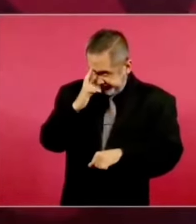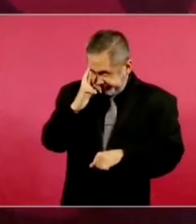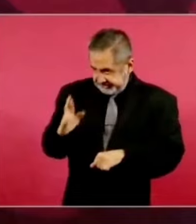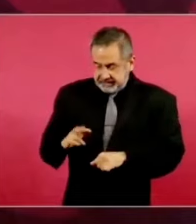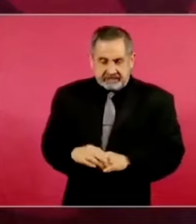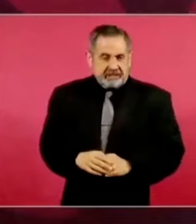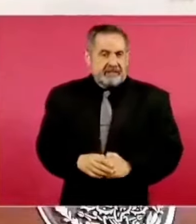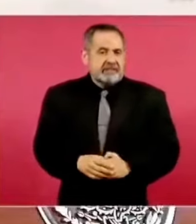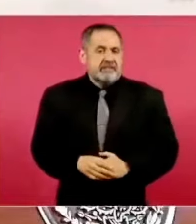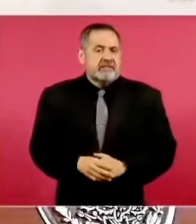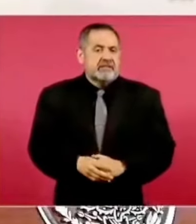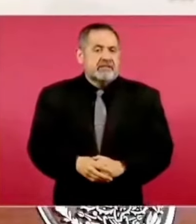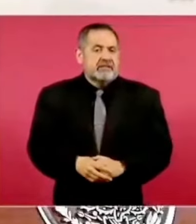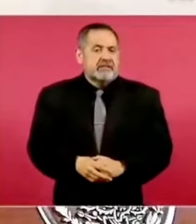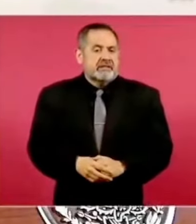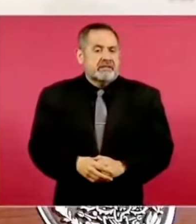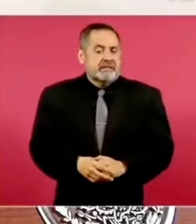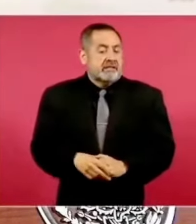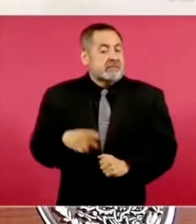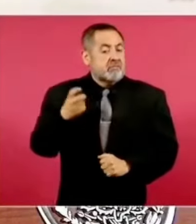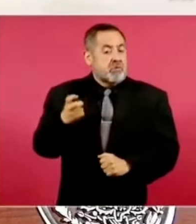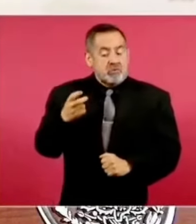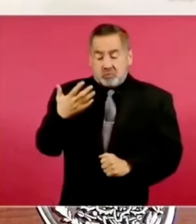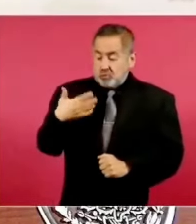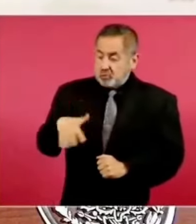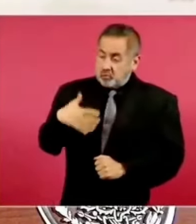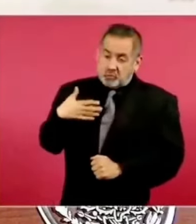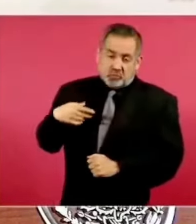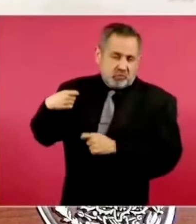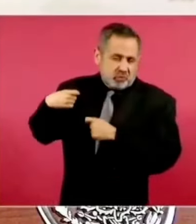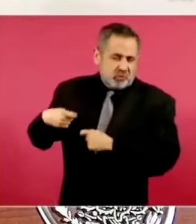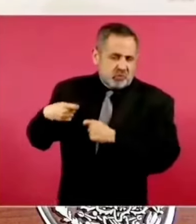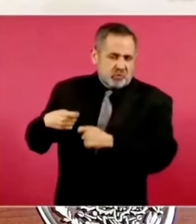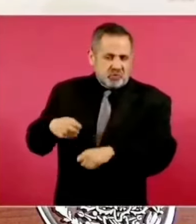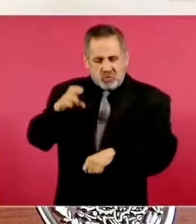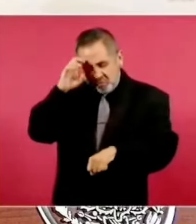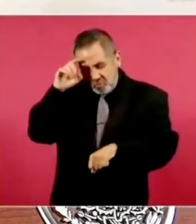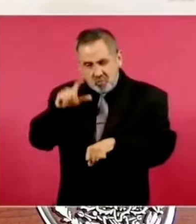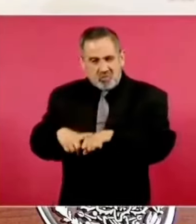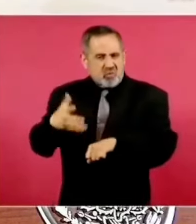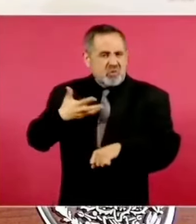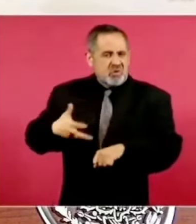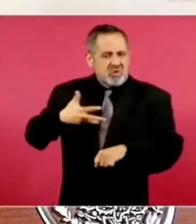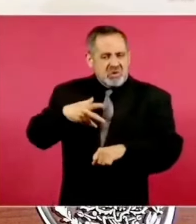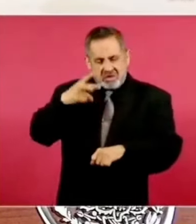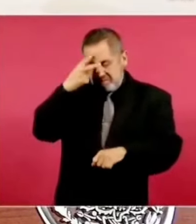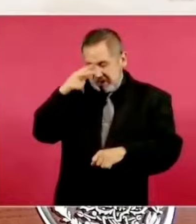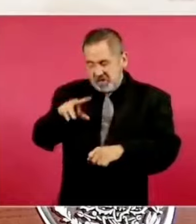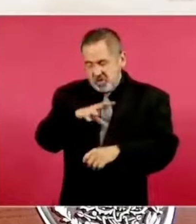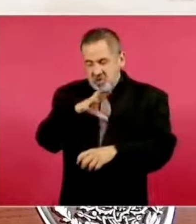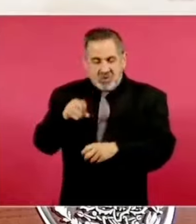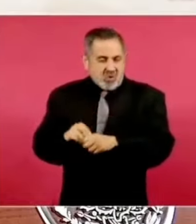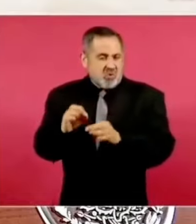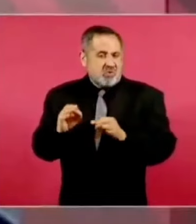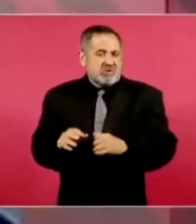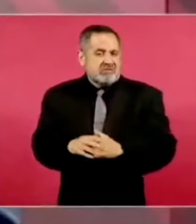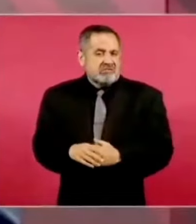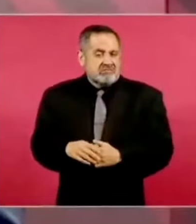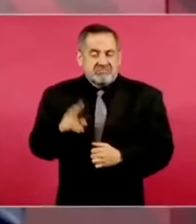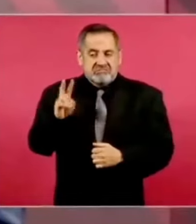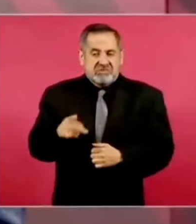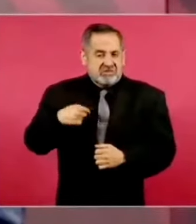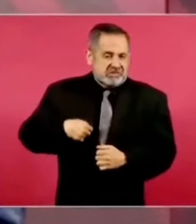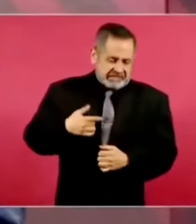familias por eso la grandeza cultural de México nos debemos a sentir